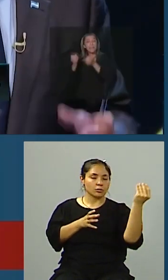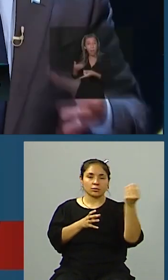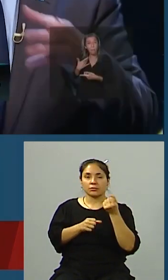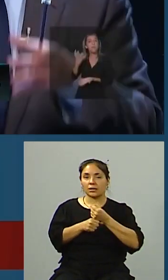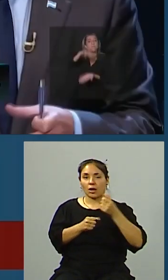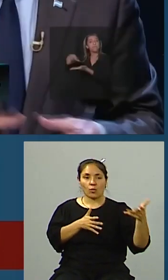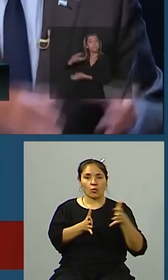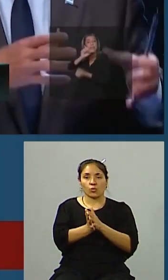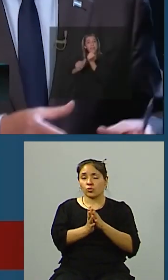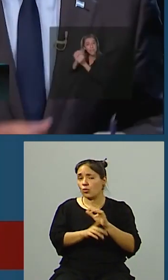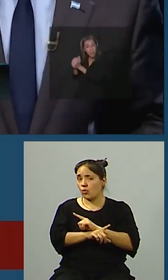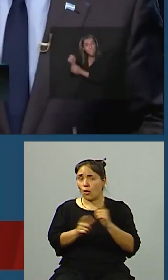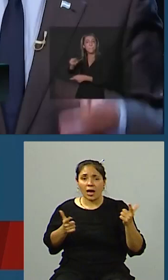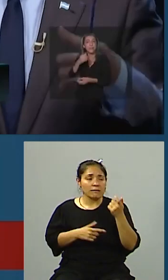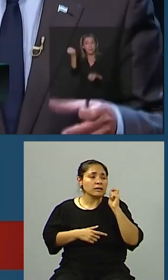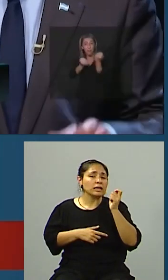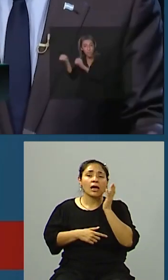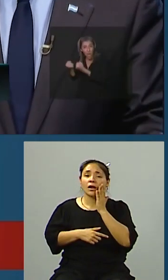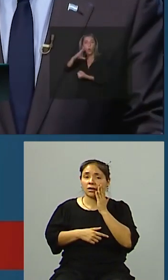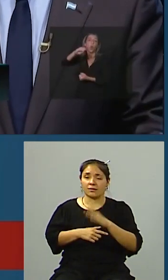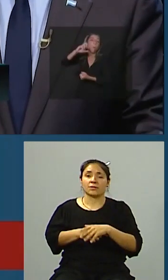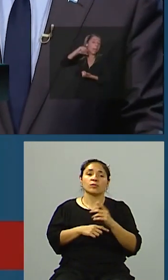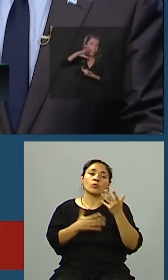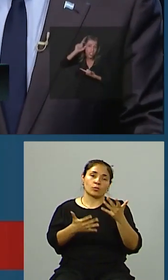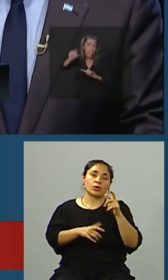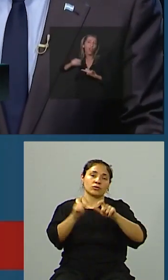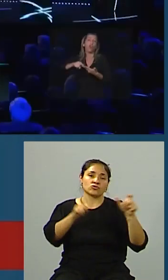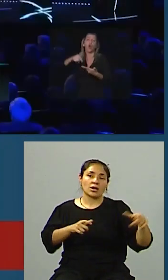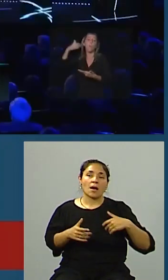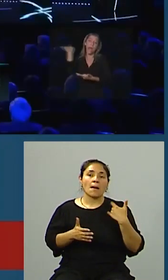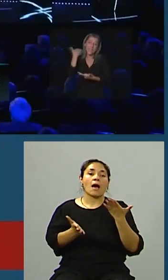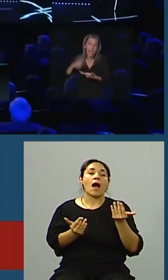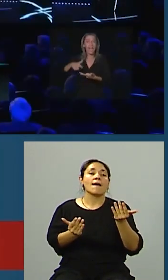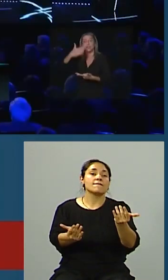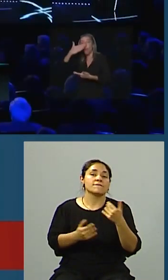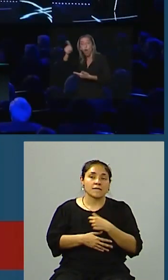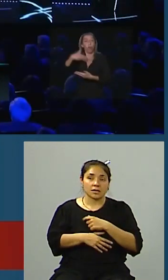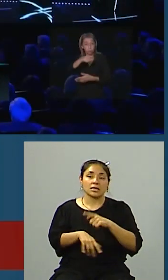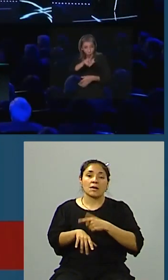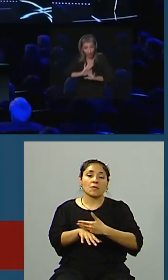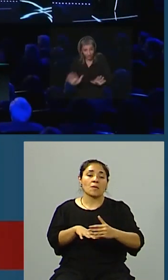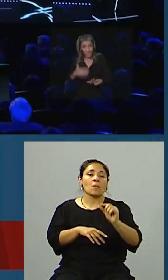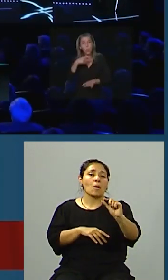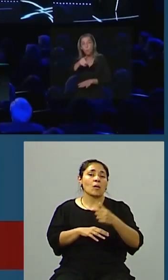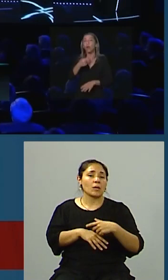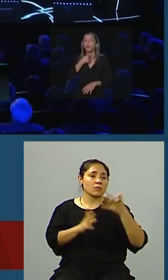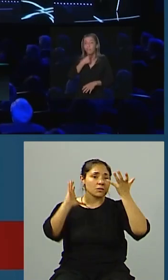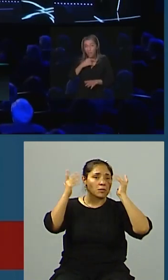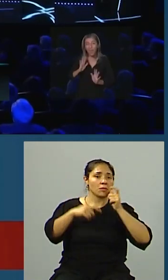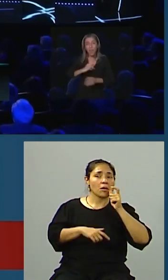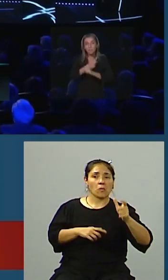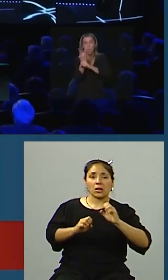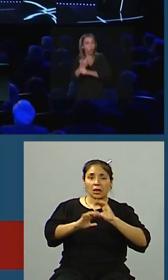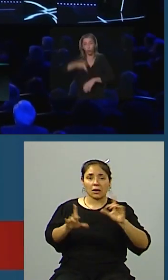de vacío y la gente por ahí está reclamando. Falta poco para llegar a la elección y no hay respuestas por parte al menos de Milei en eso, ¿no?